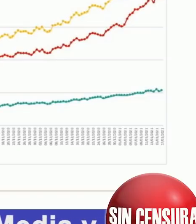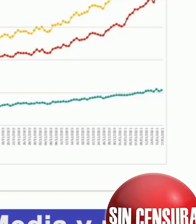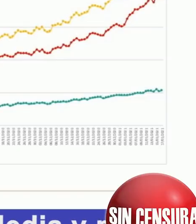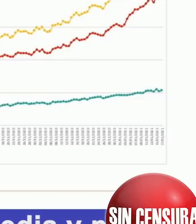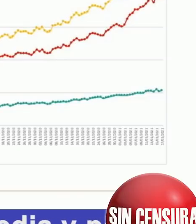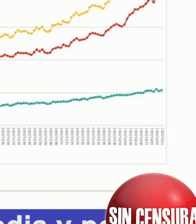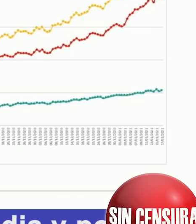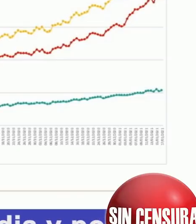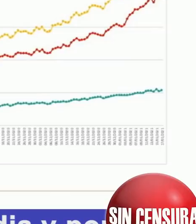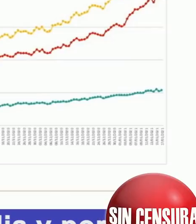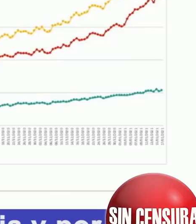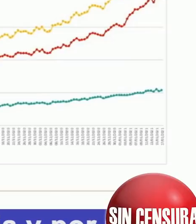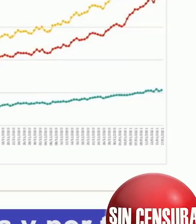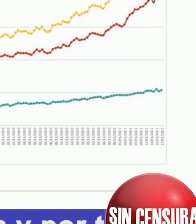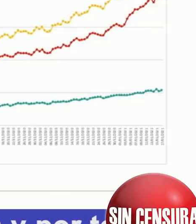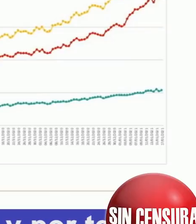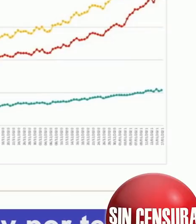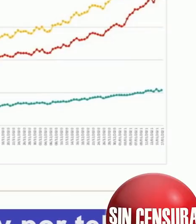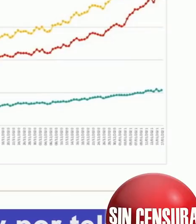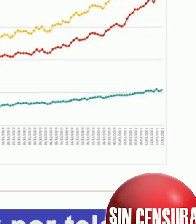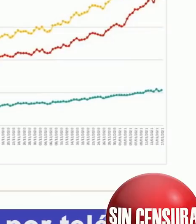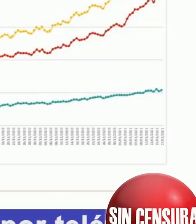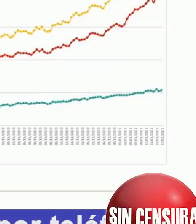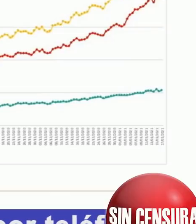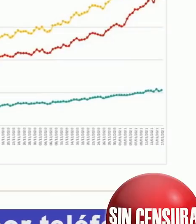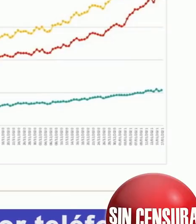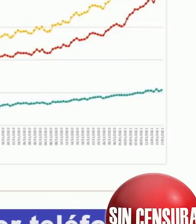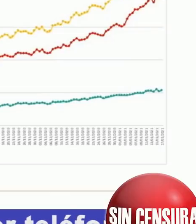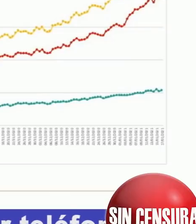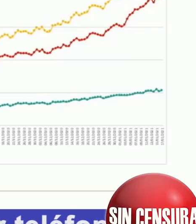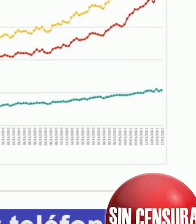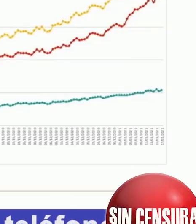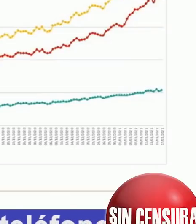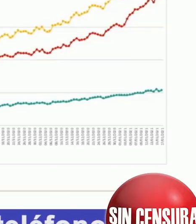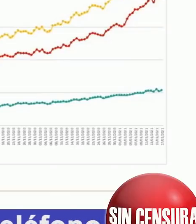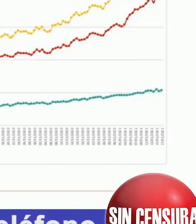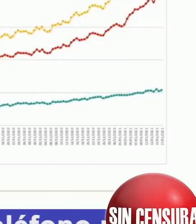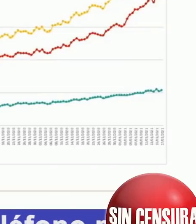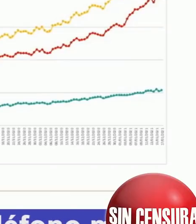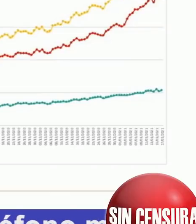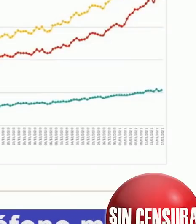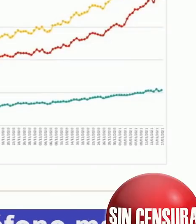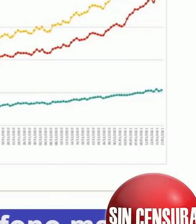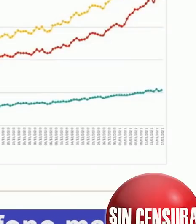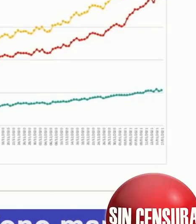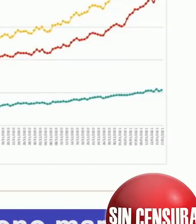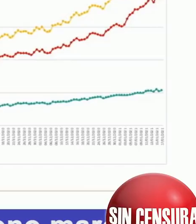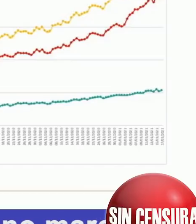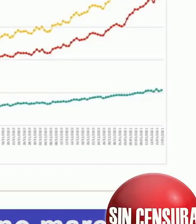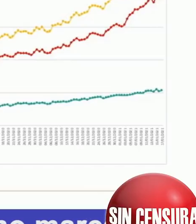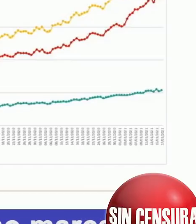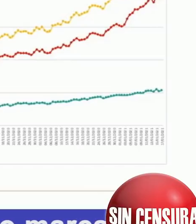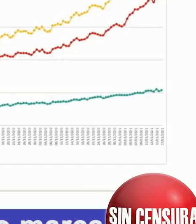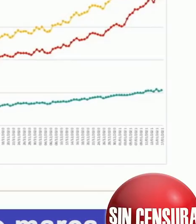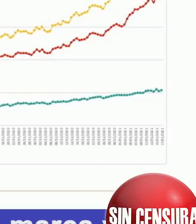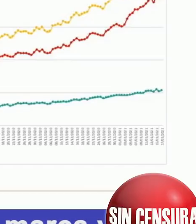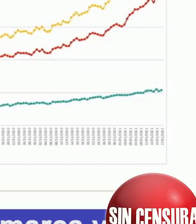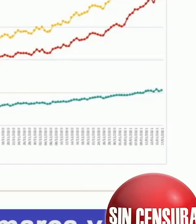de hospitalización general, es decir, no están intubadas, y representa el 80% de la